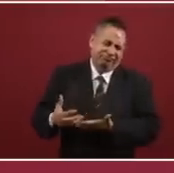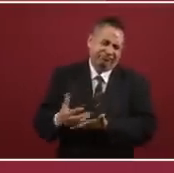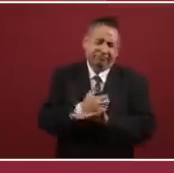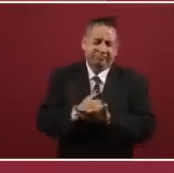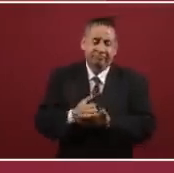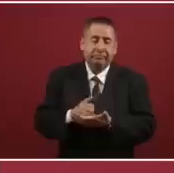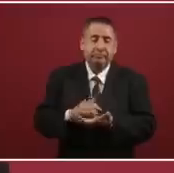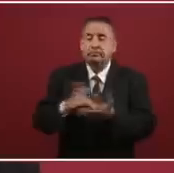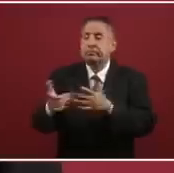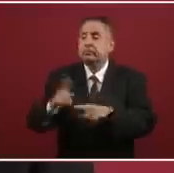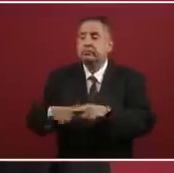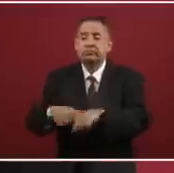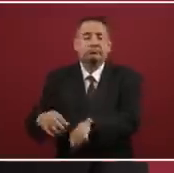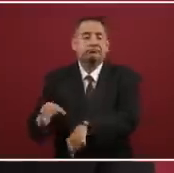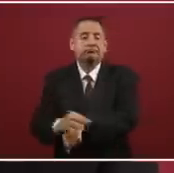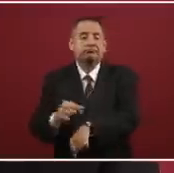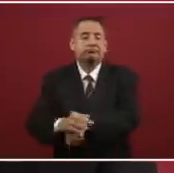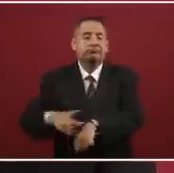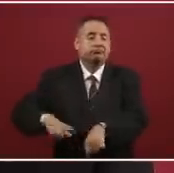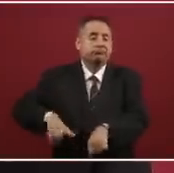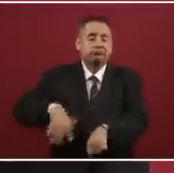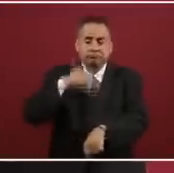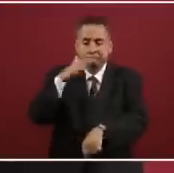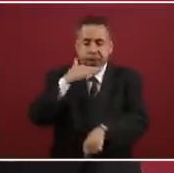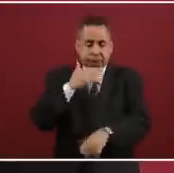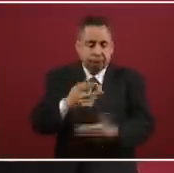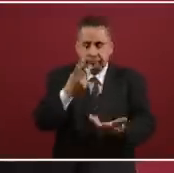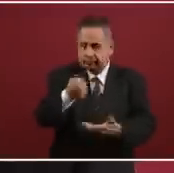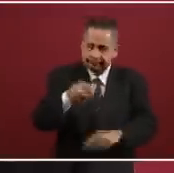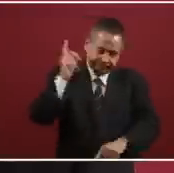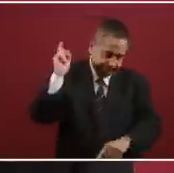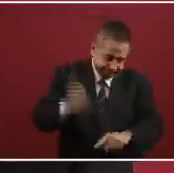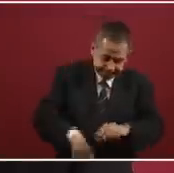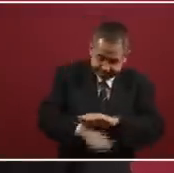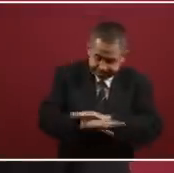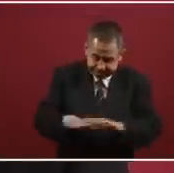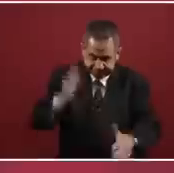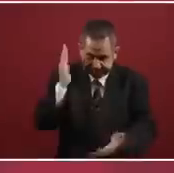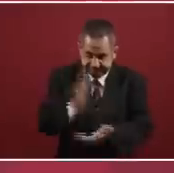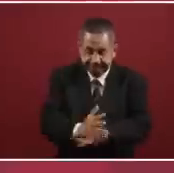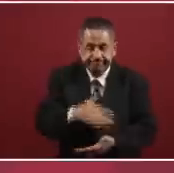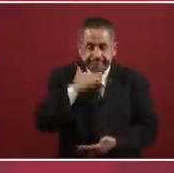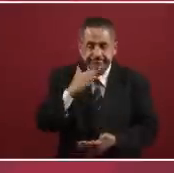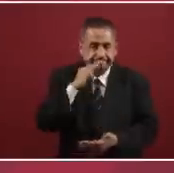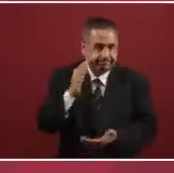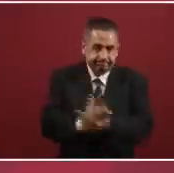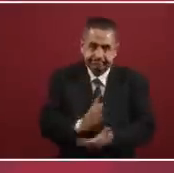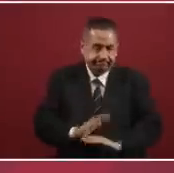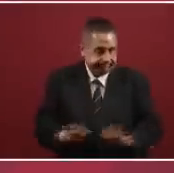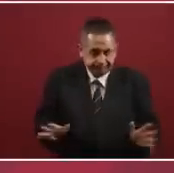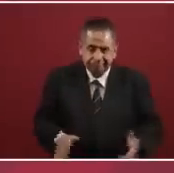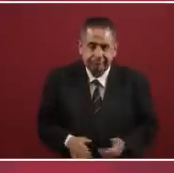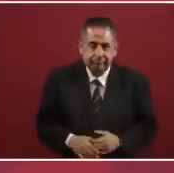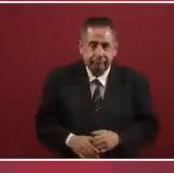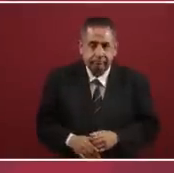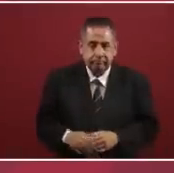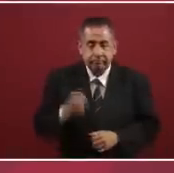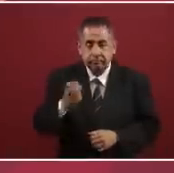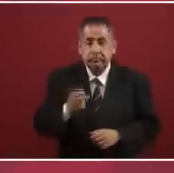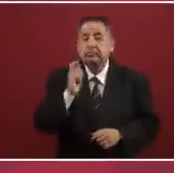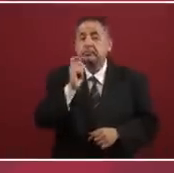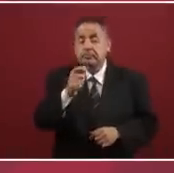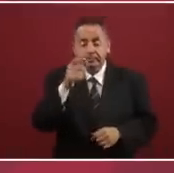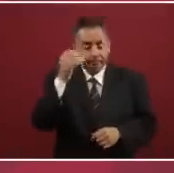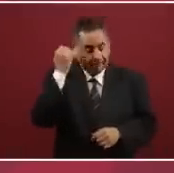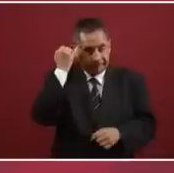público. Entonces, por eso se tiene que acabar con la corrupción. Si logramos desterrar la